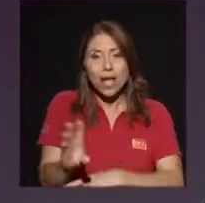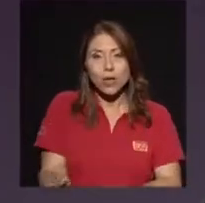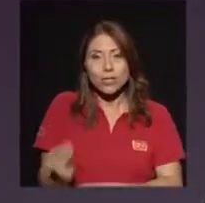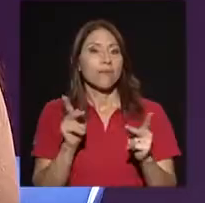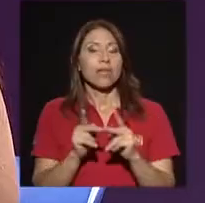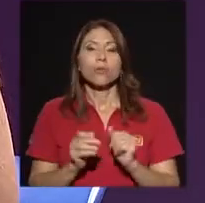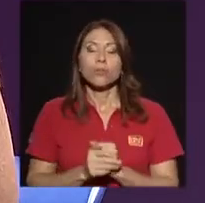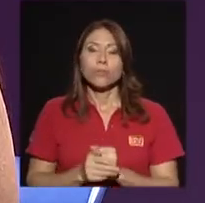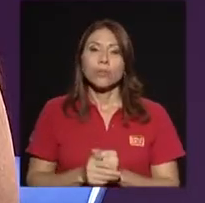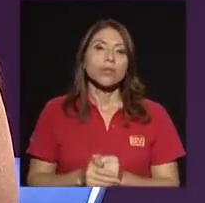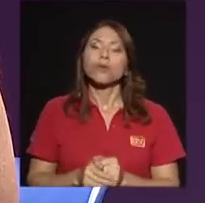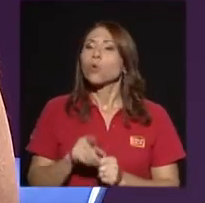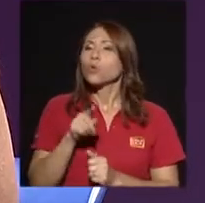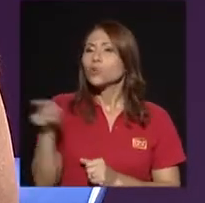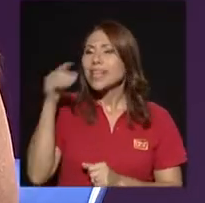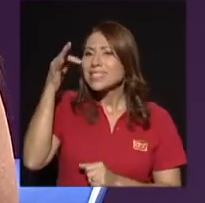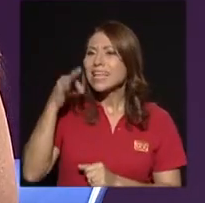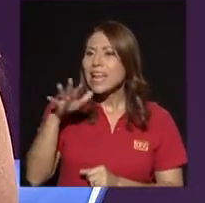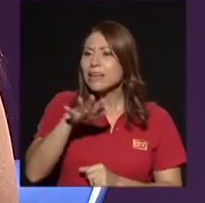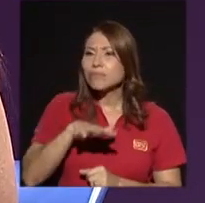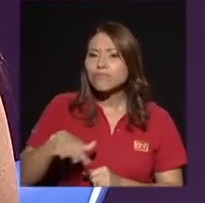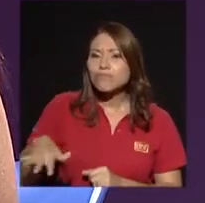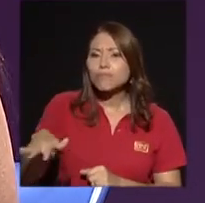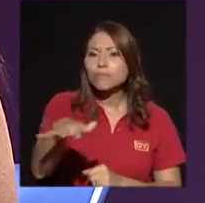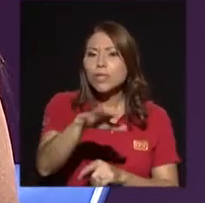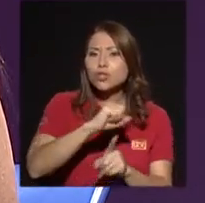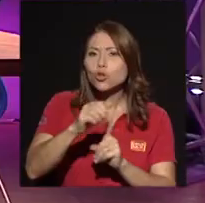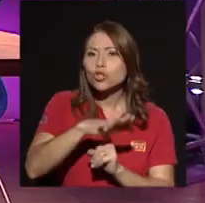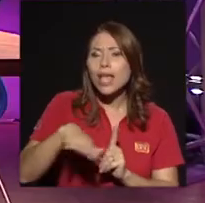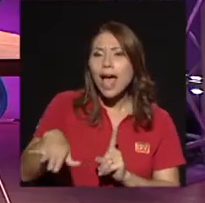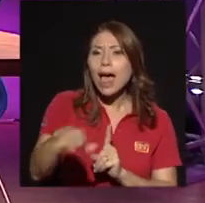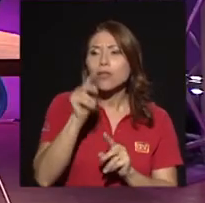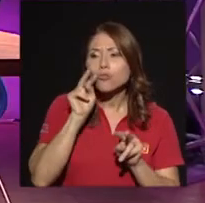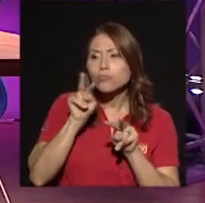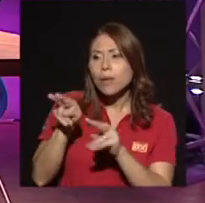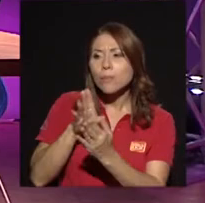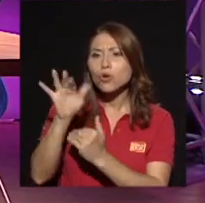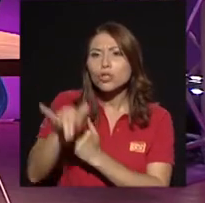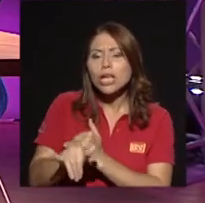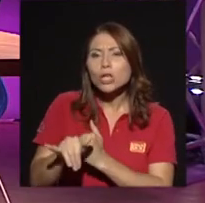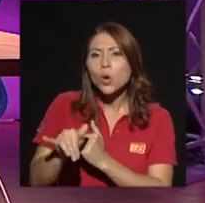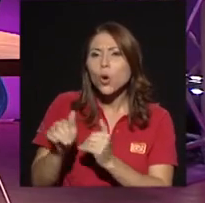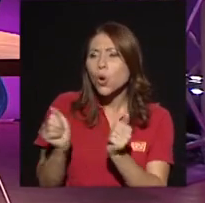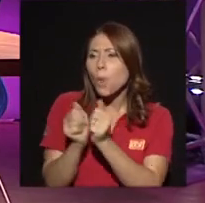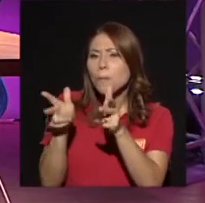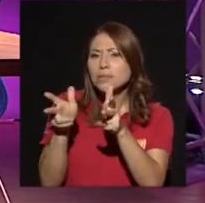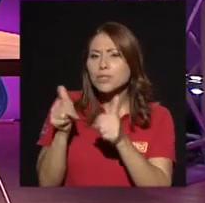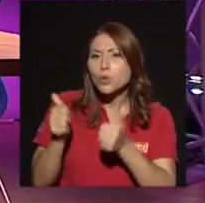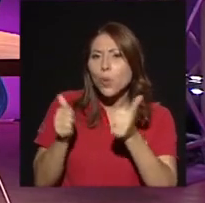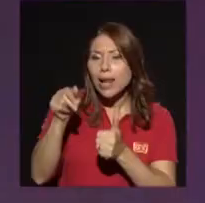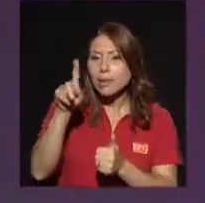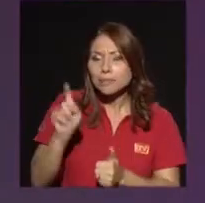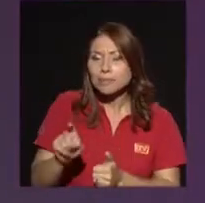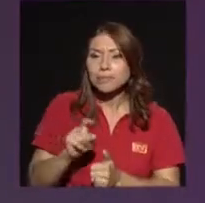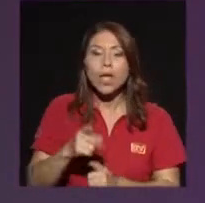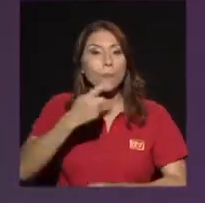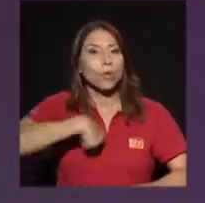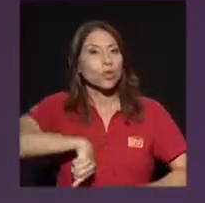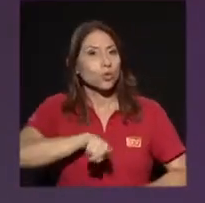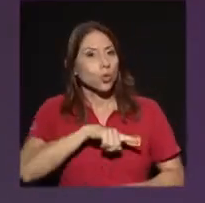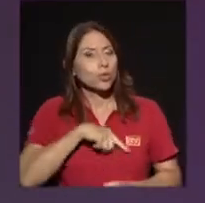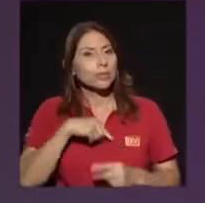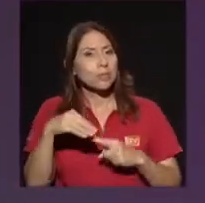es la percepción que consideran ustedes que tiene el proyecto a nivel social? Bueno, ahí nosotras nos hemos